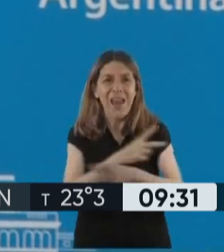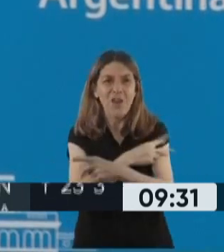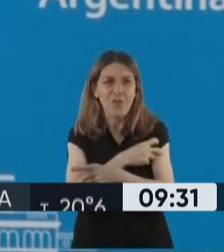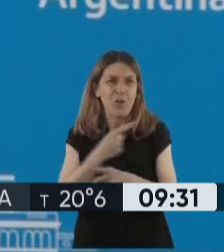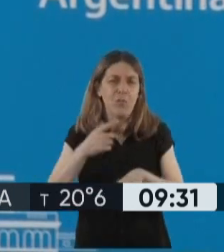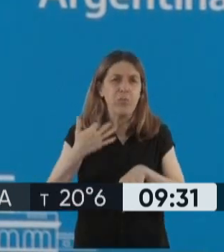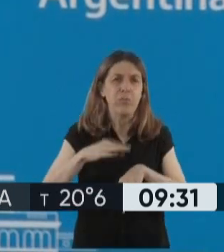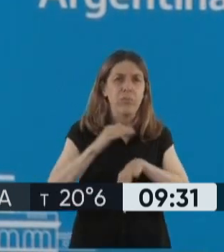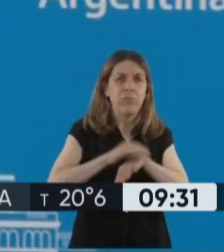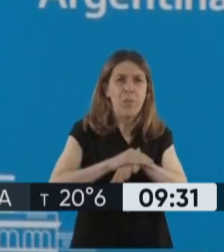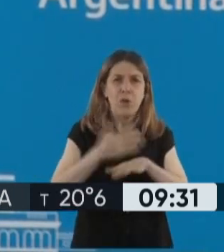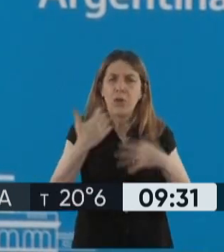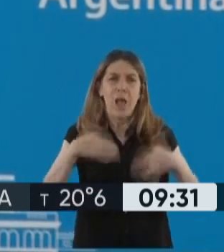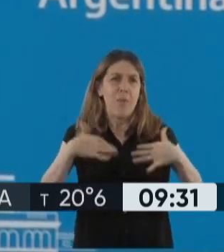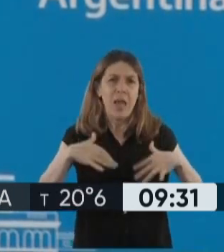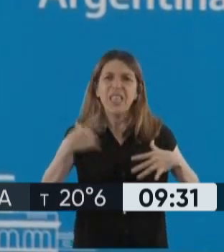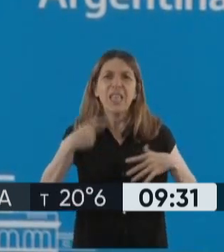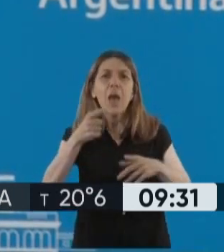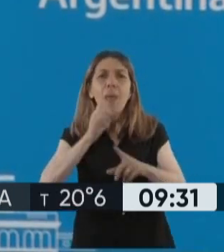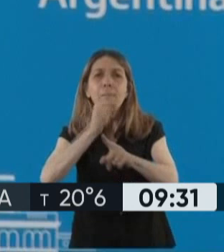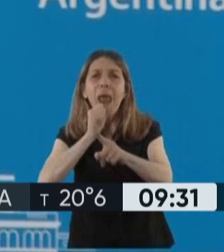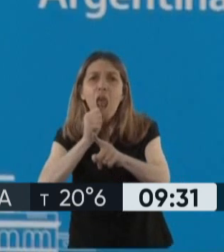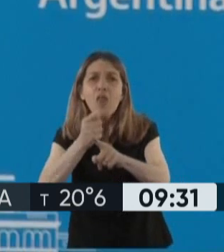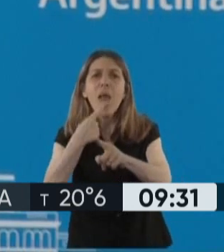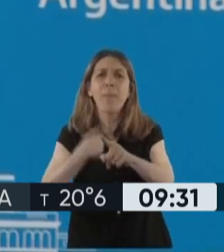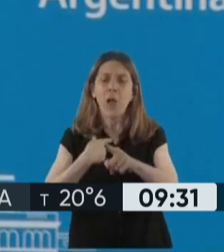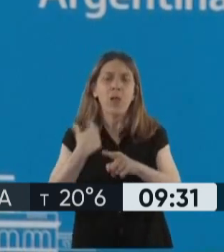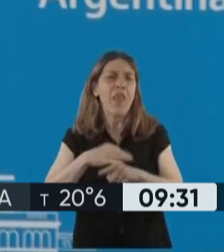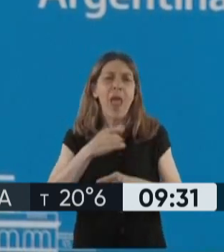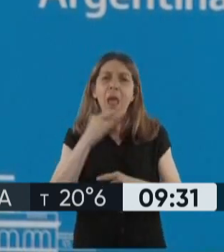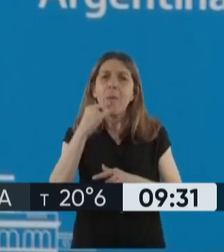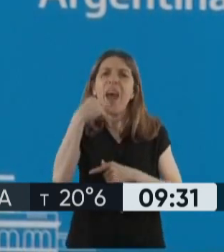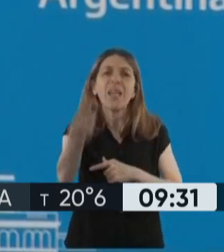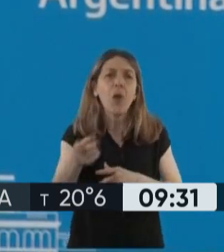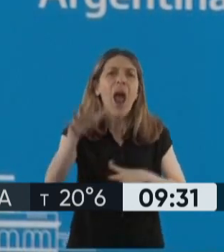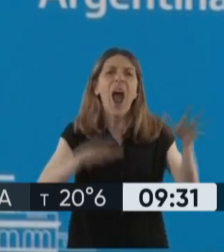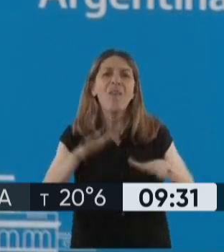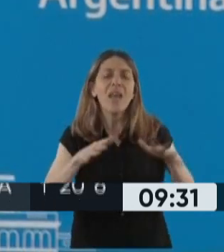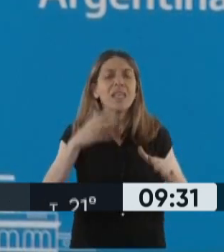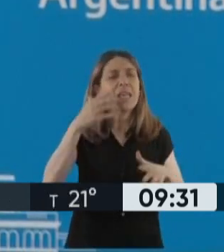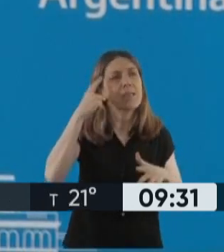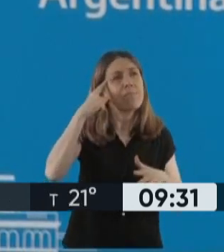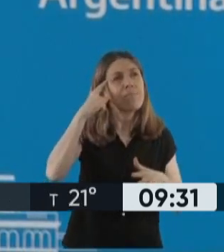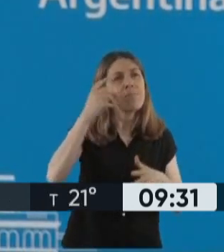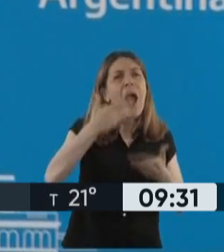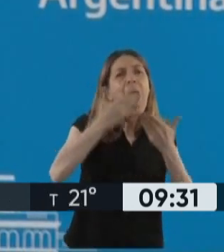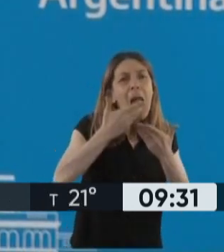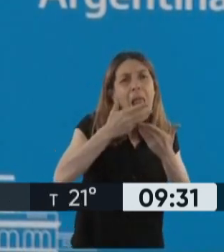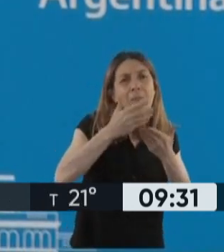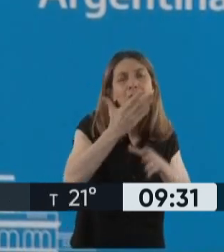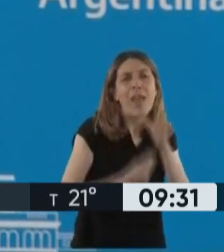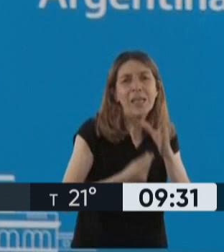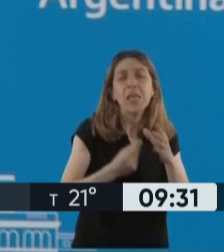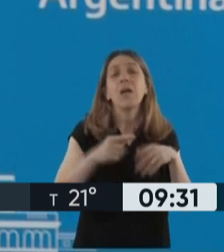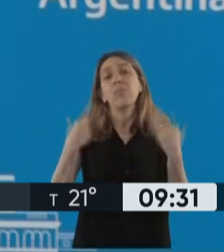nuestra responsabilidad contestarles siempre todo lo que la prensa nos pregunta. A veces hacemos declaraciones inadecuadas y todas las declaraciones de los